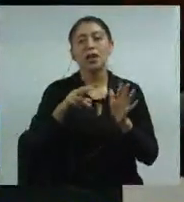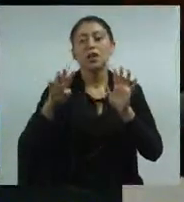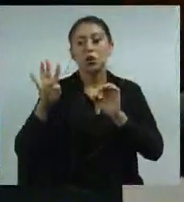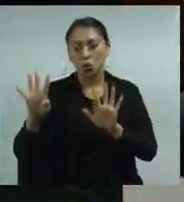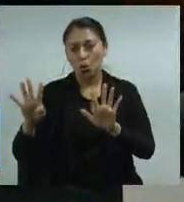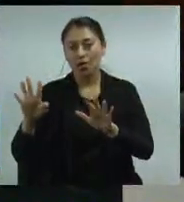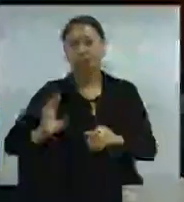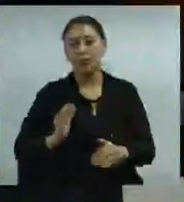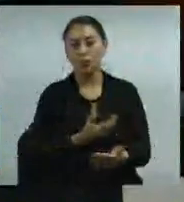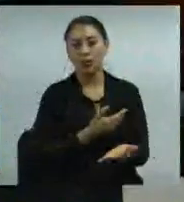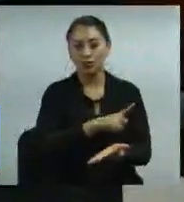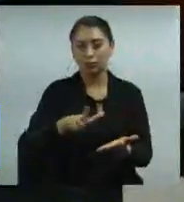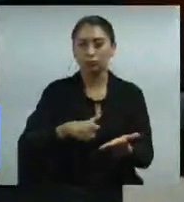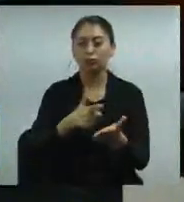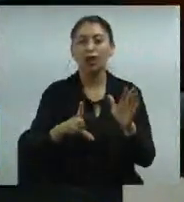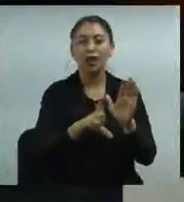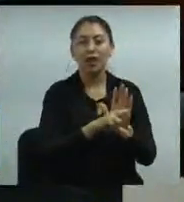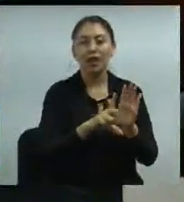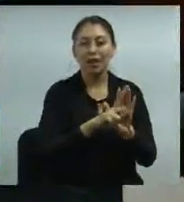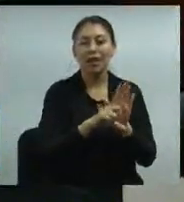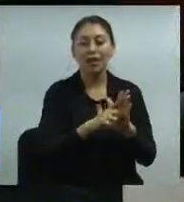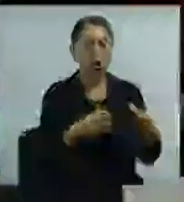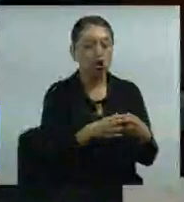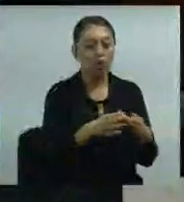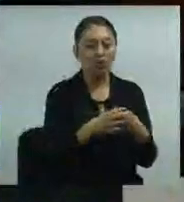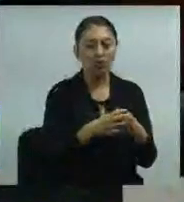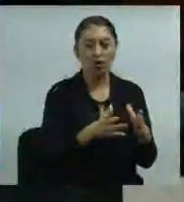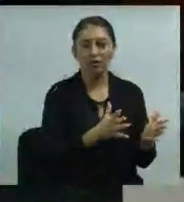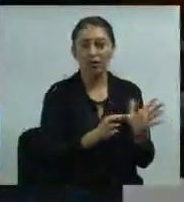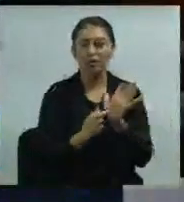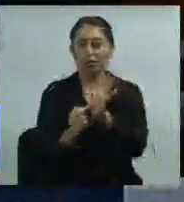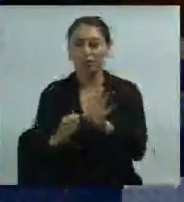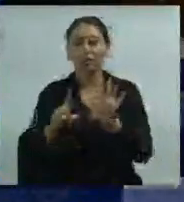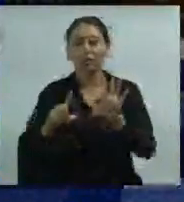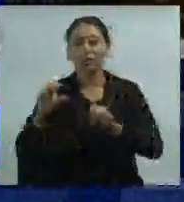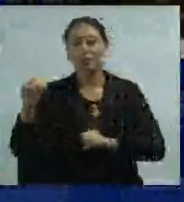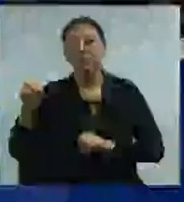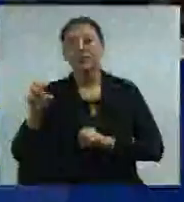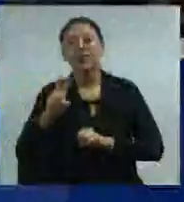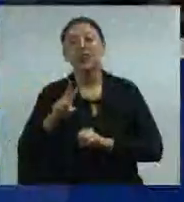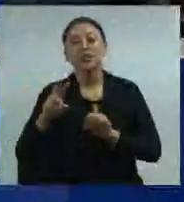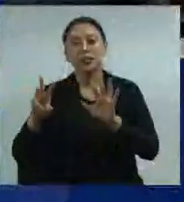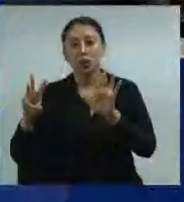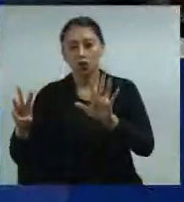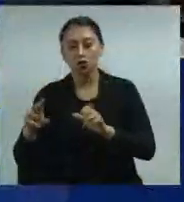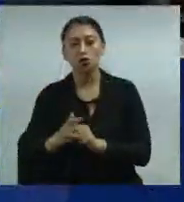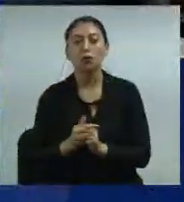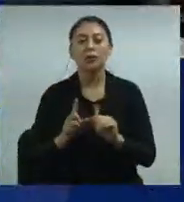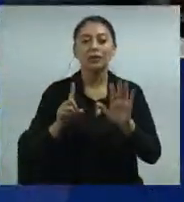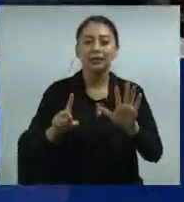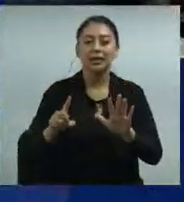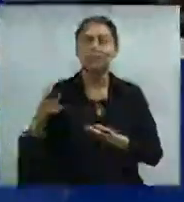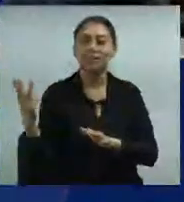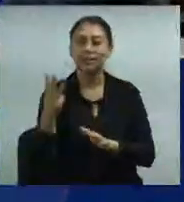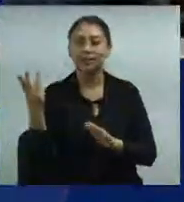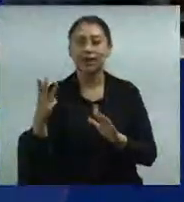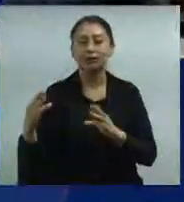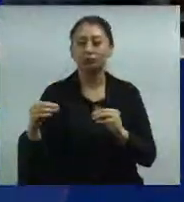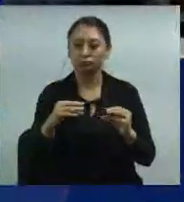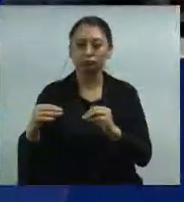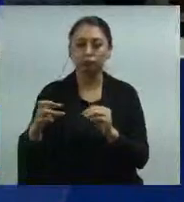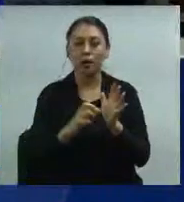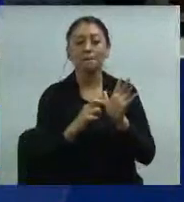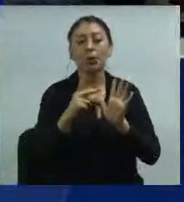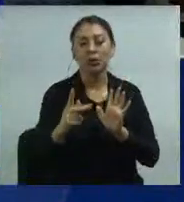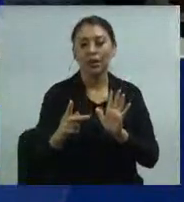República, ley de comisiones de postulación 6028. 6. Discusión en tercer debate de los